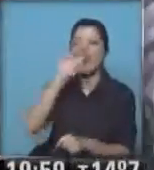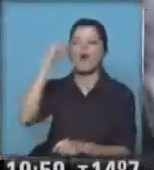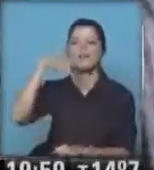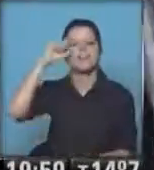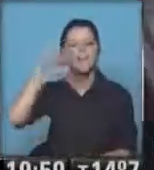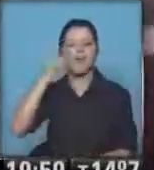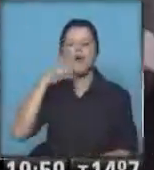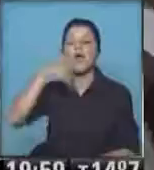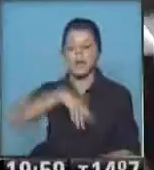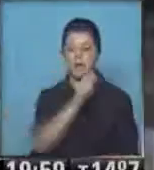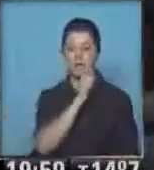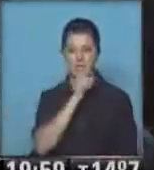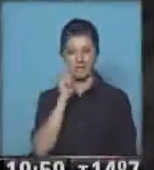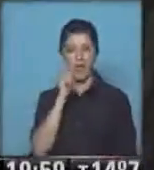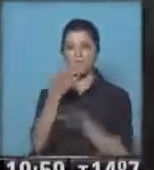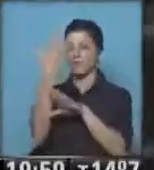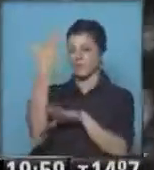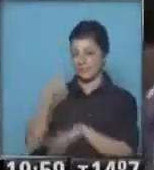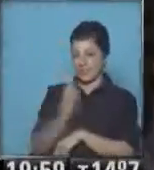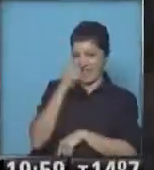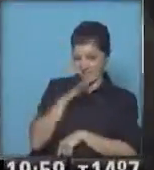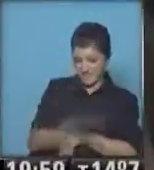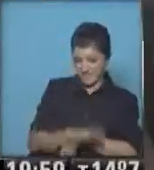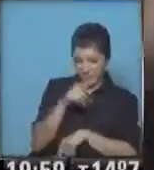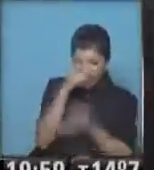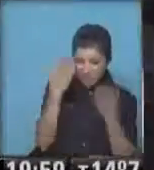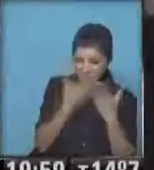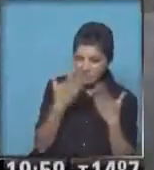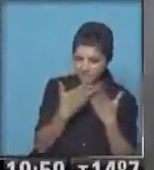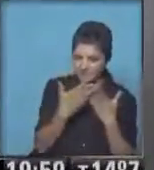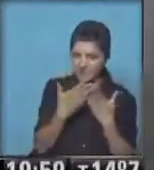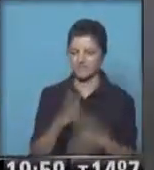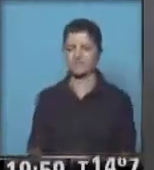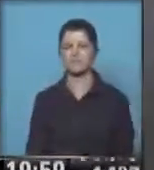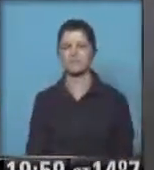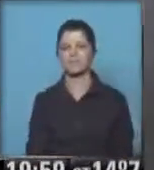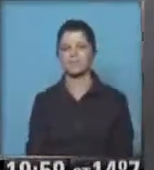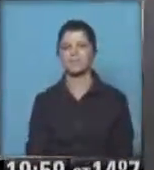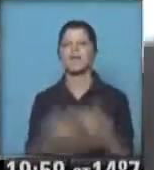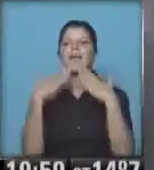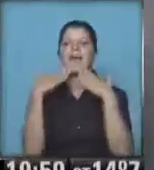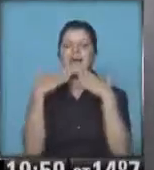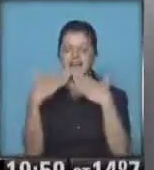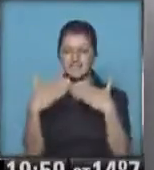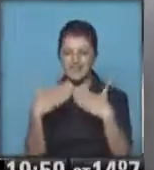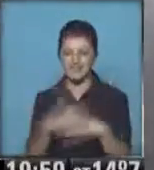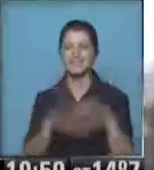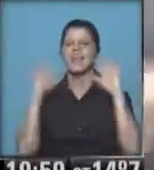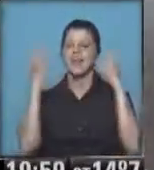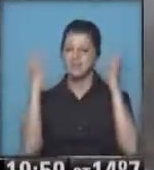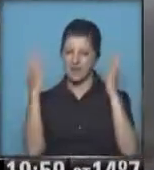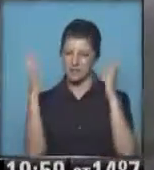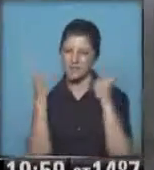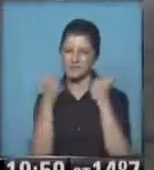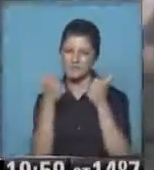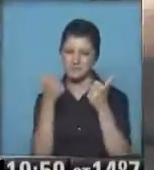apadrinará por ser el lugar donde vivió sus primeros años de estudiante. Gracias, chicos. El aplauso también